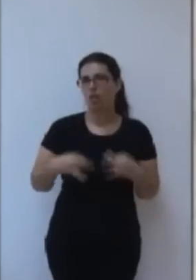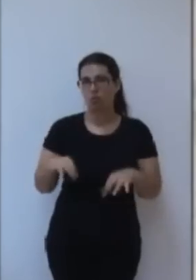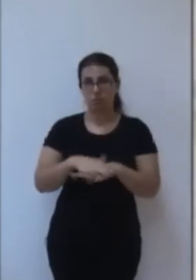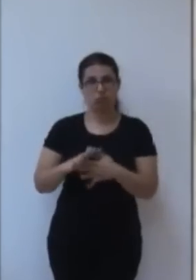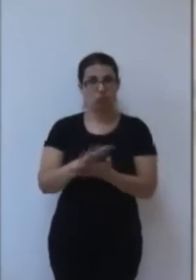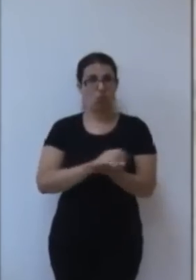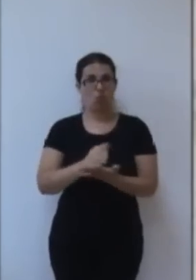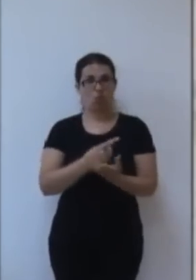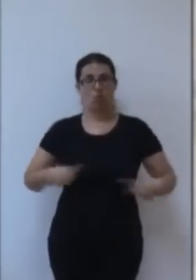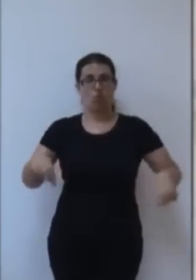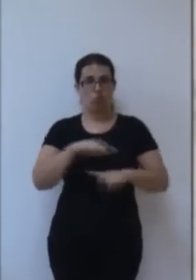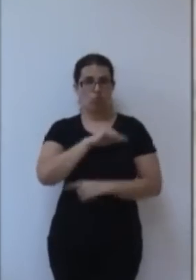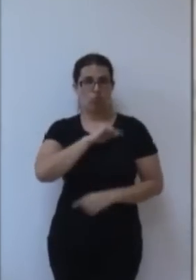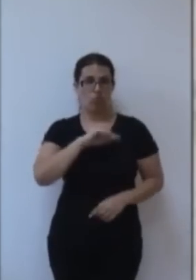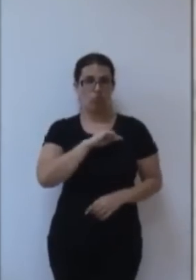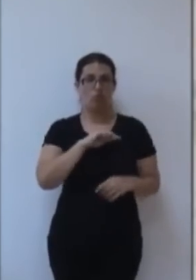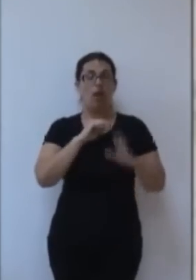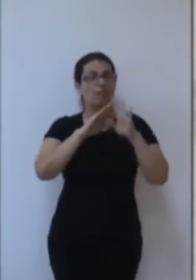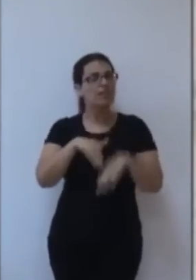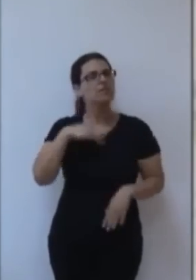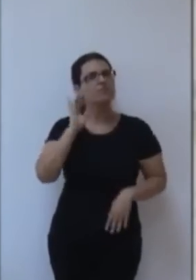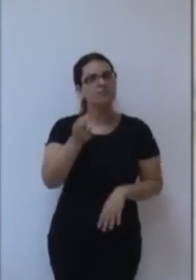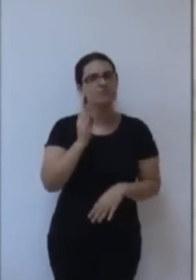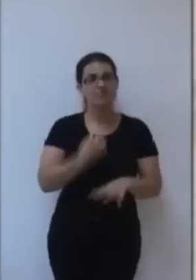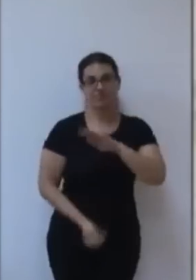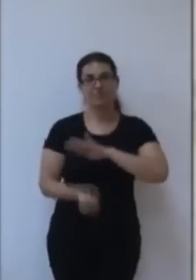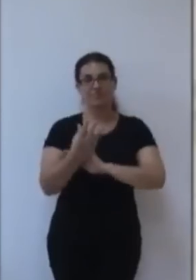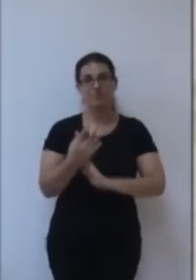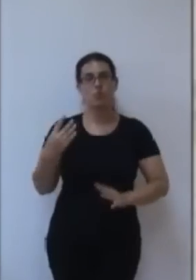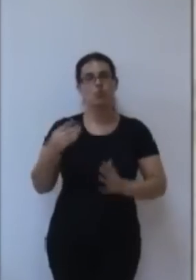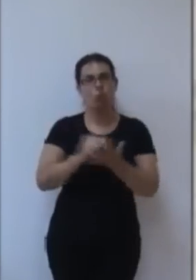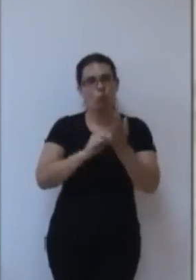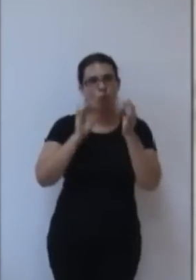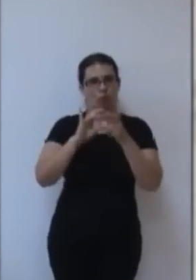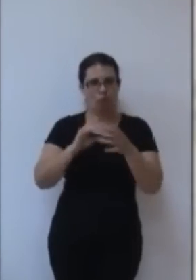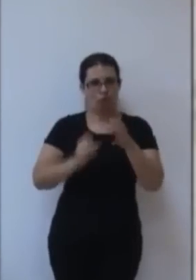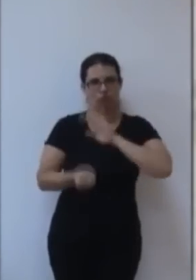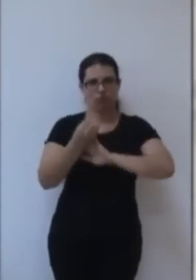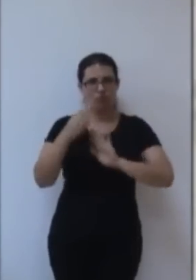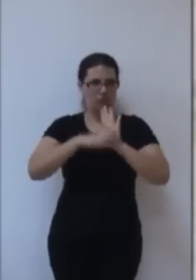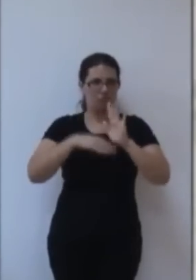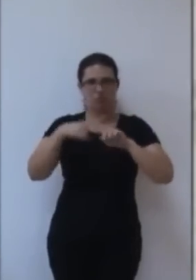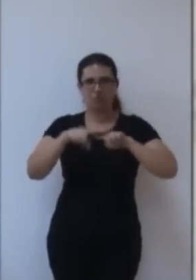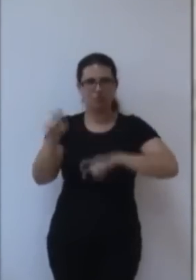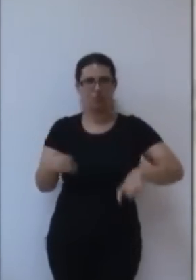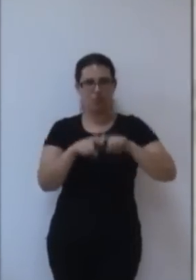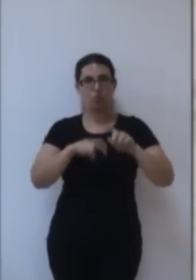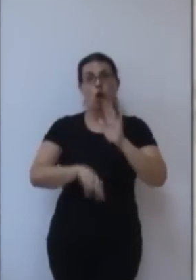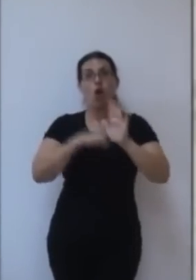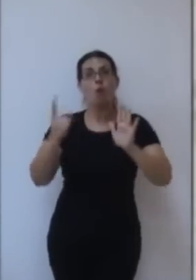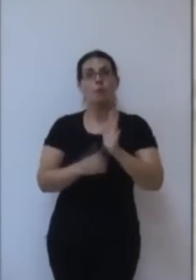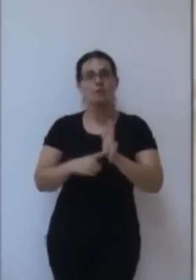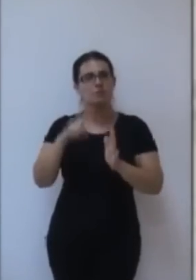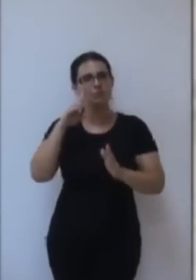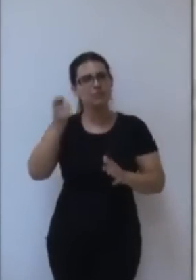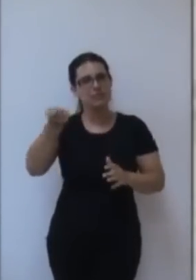es sencillo, ¿no? Entonces al final, efectivamente, hacer soluciones que son muy concretas para grupos siempre es más caro,